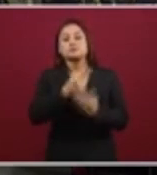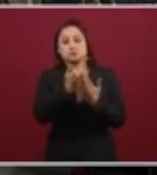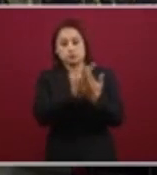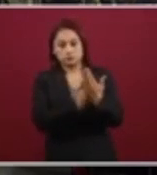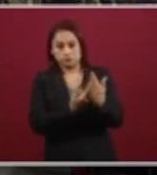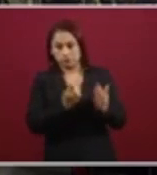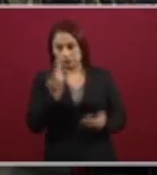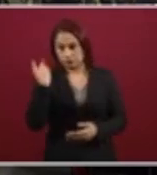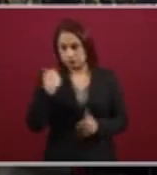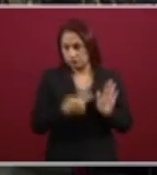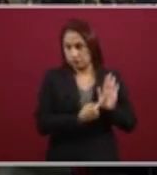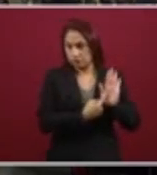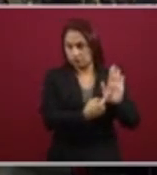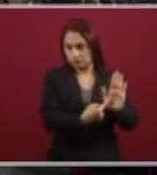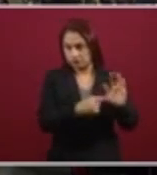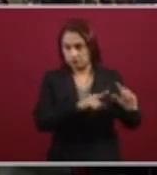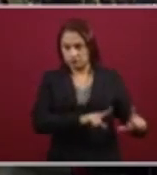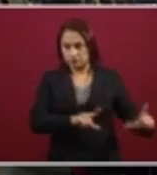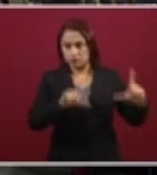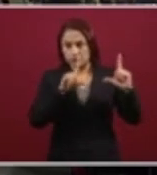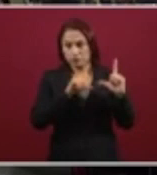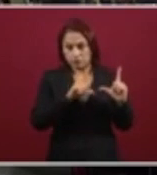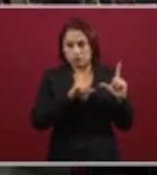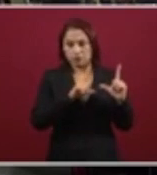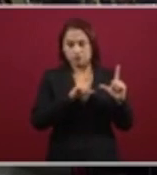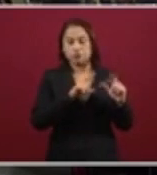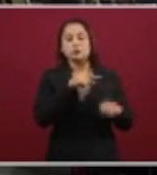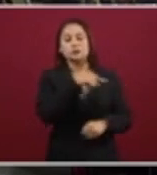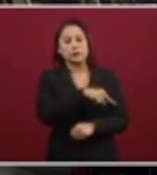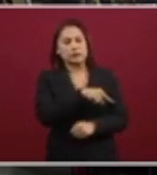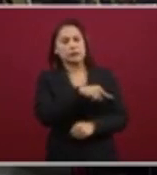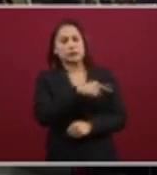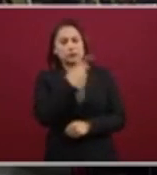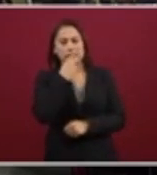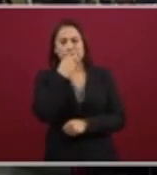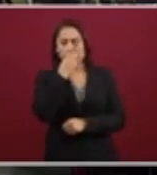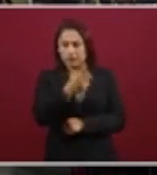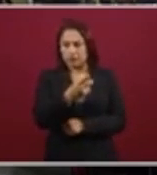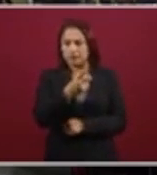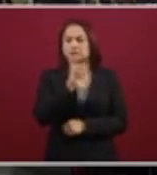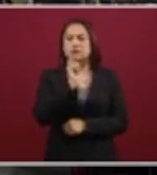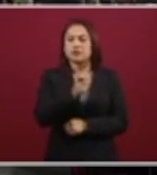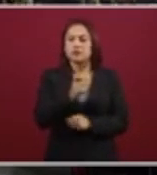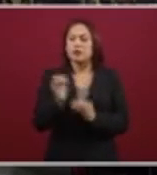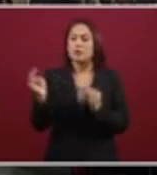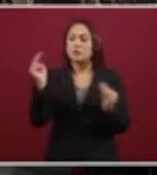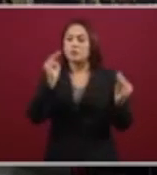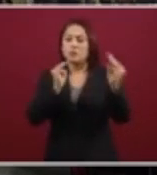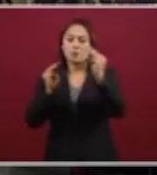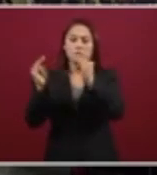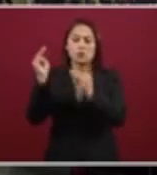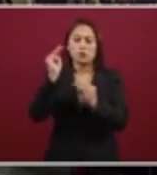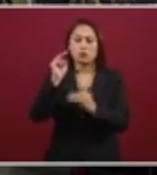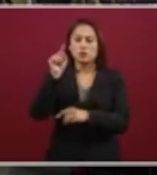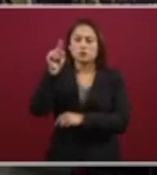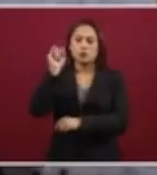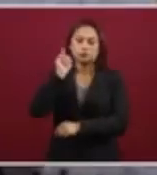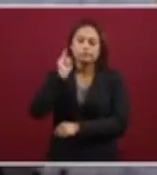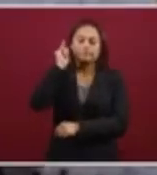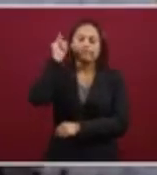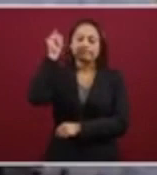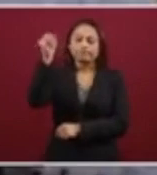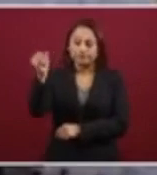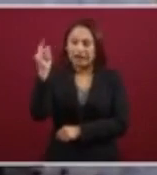un minuto en la lámina, se establece que la zona de la montaña es la que ha tenido menos acceso